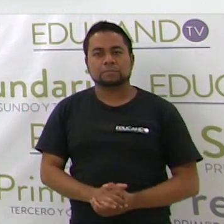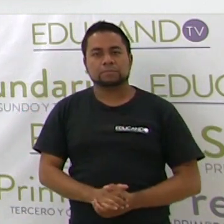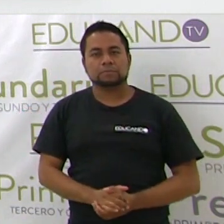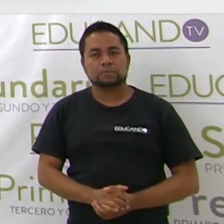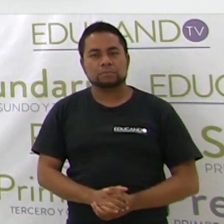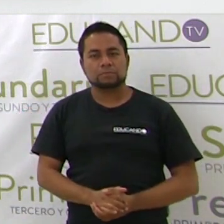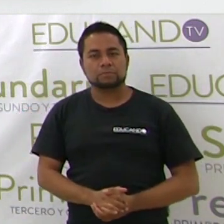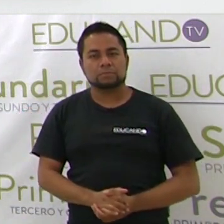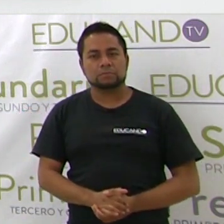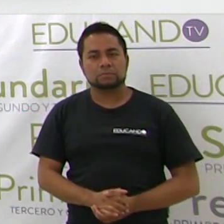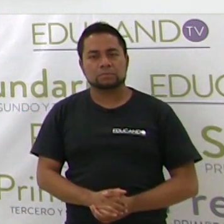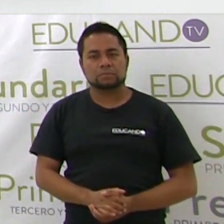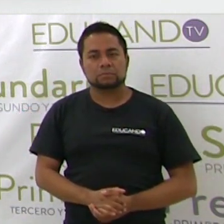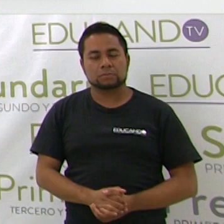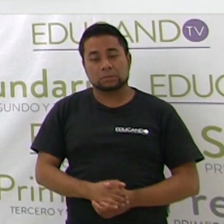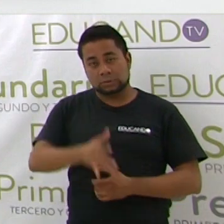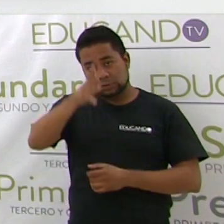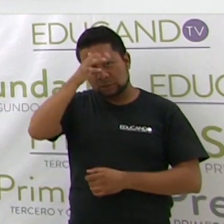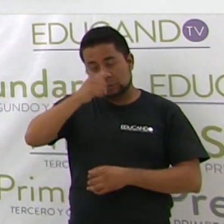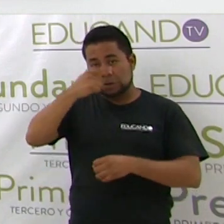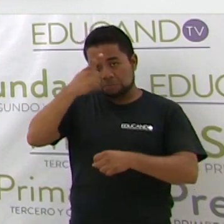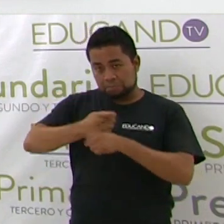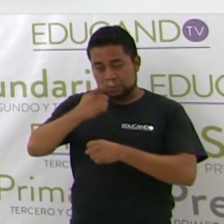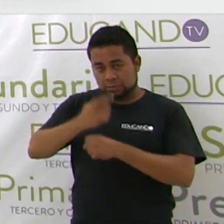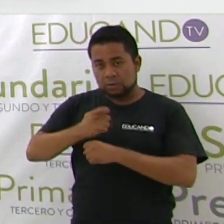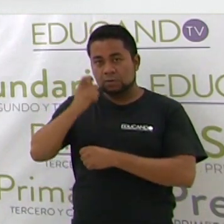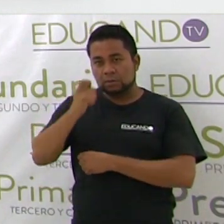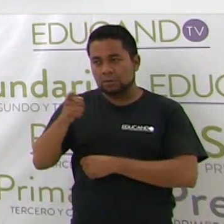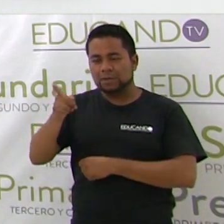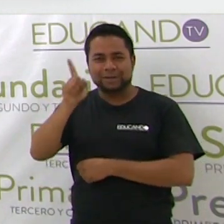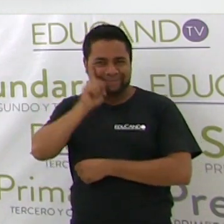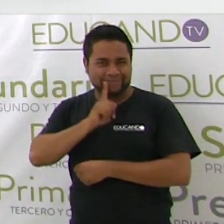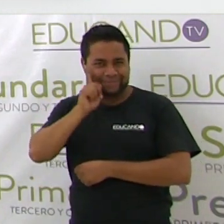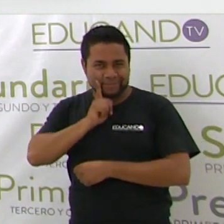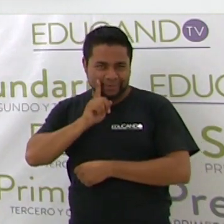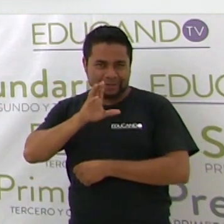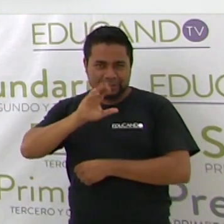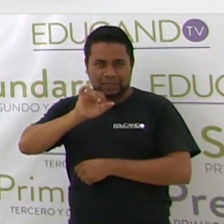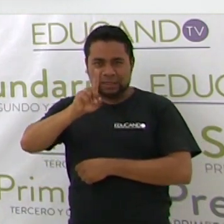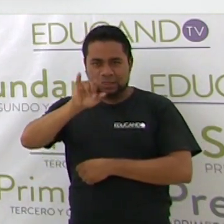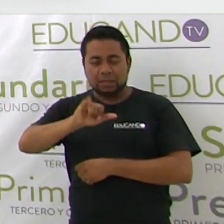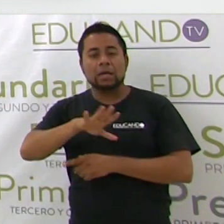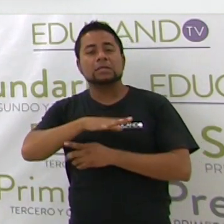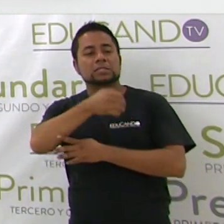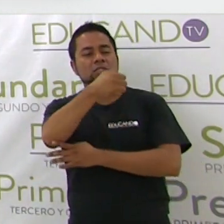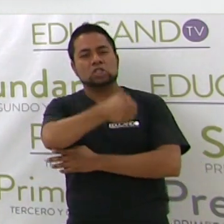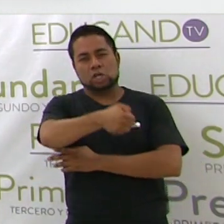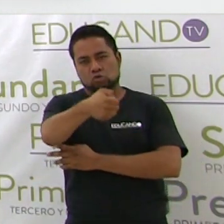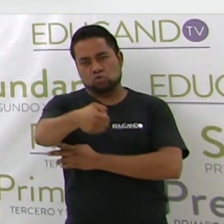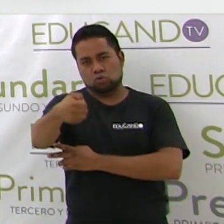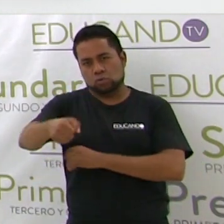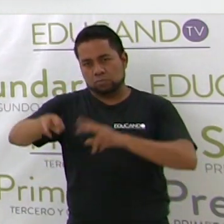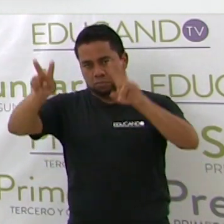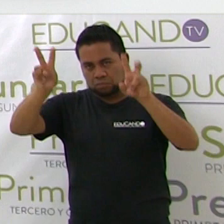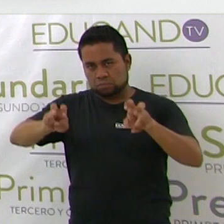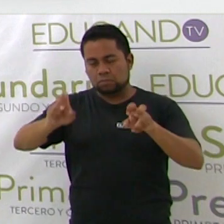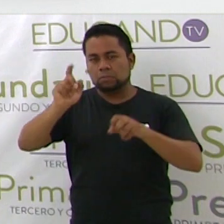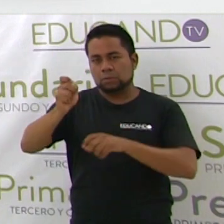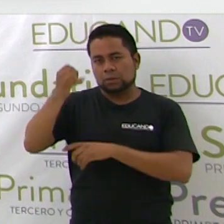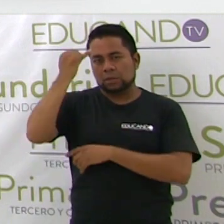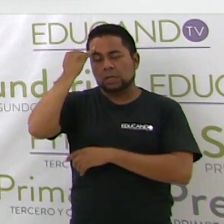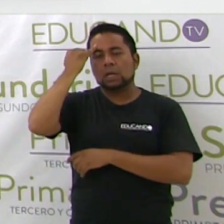fue que Cindy saludó amigablemente, ¿verdad? Entonces vamos a ponerle el título,